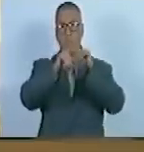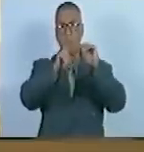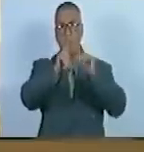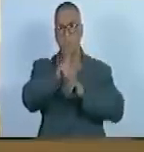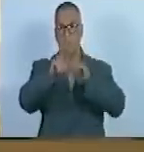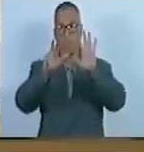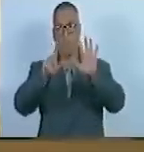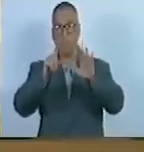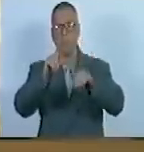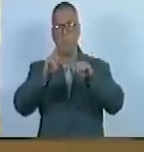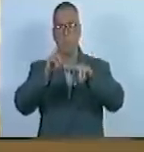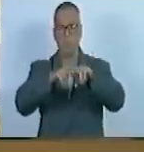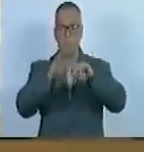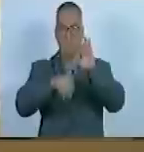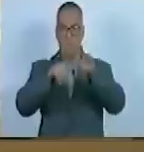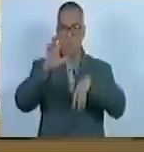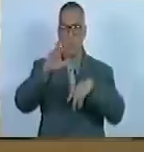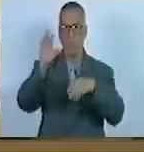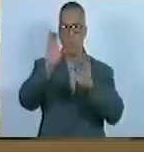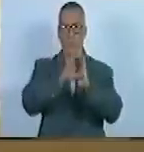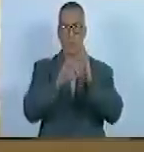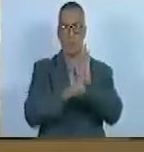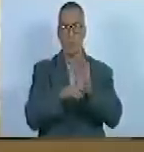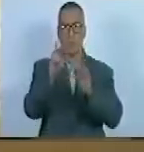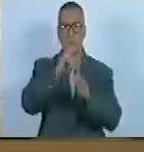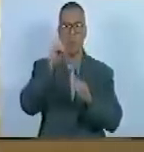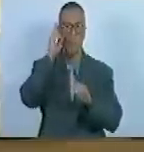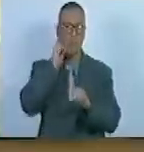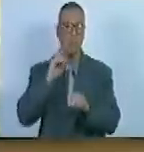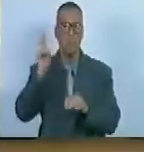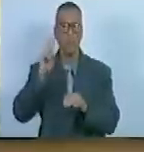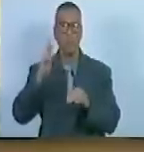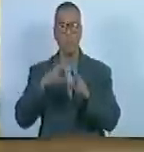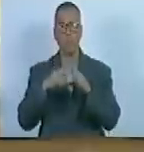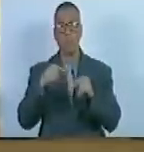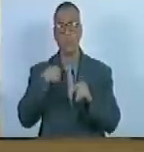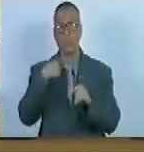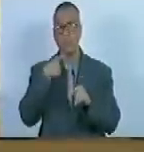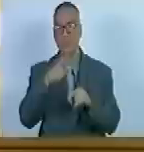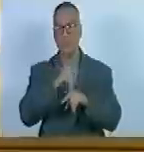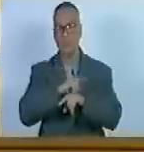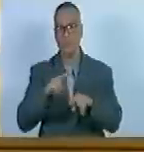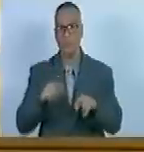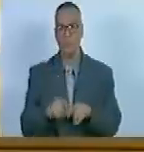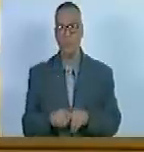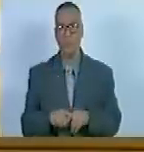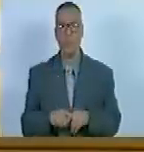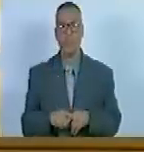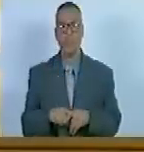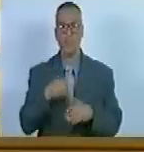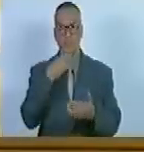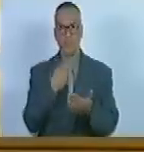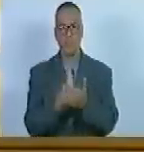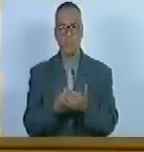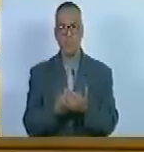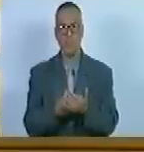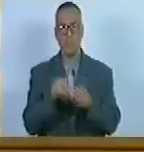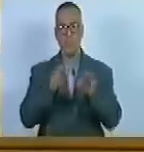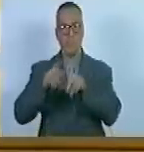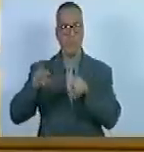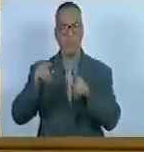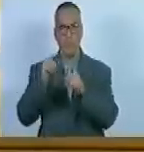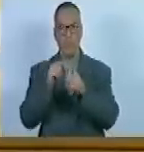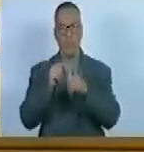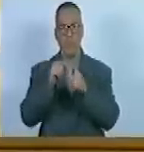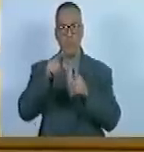236, numeral 15 de la Constitución de la República Bolivariana de Venezuela. Es todo, ciudadano presidente. Gracias, secretaria. Voy a dejar en el